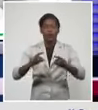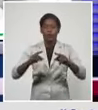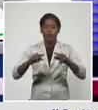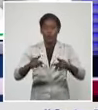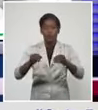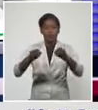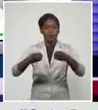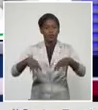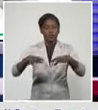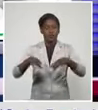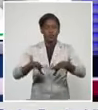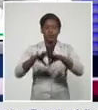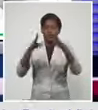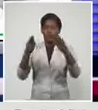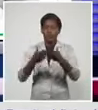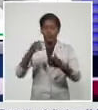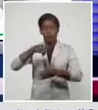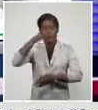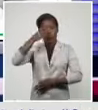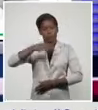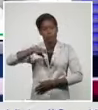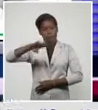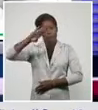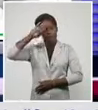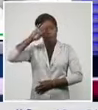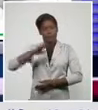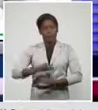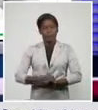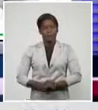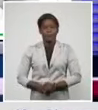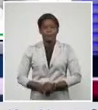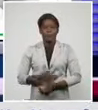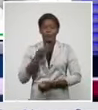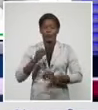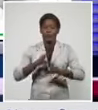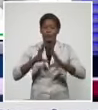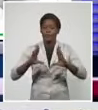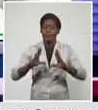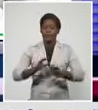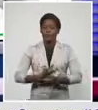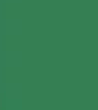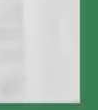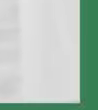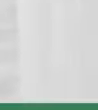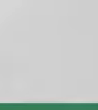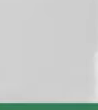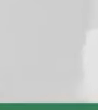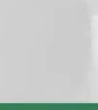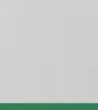la situación epidemiológica de Cuba y el resto del mundo. Buenos días, doctor.